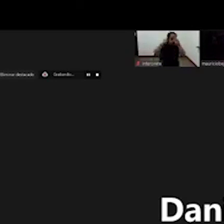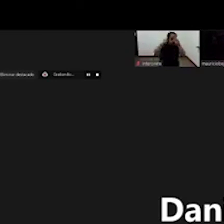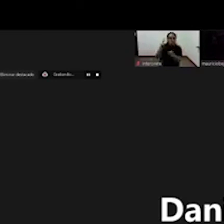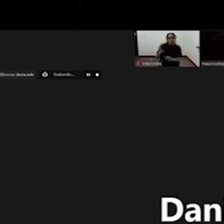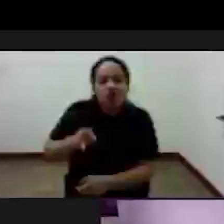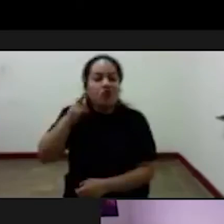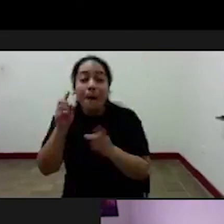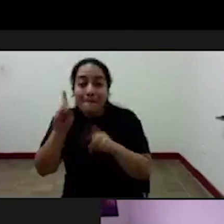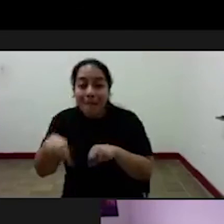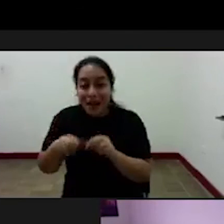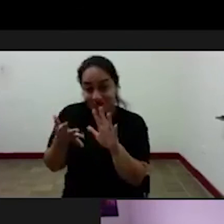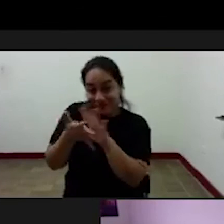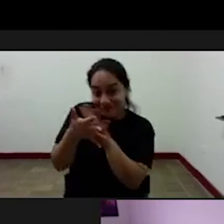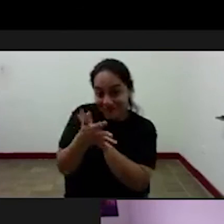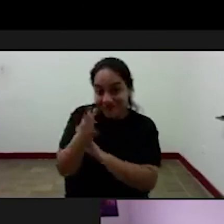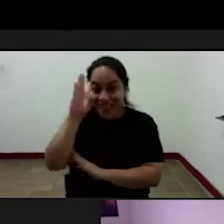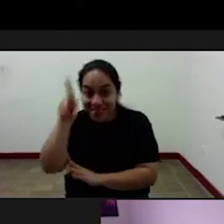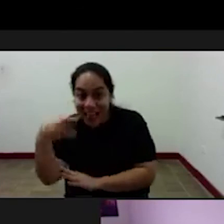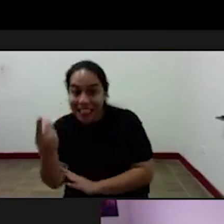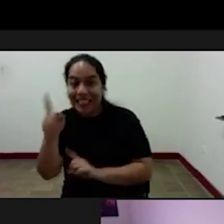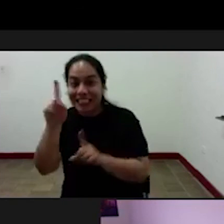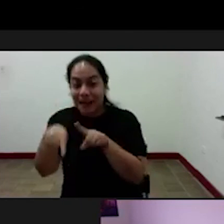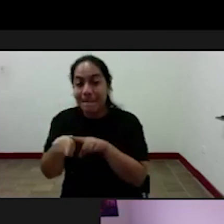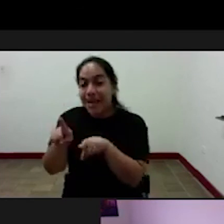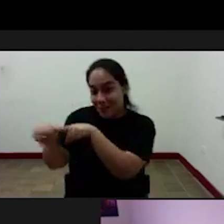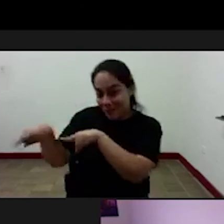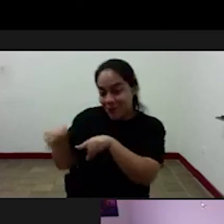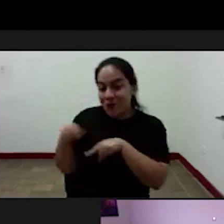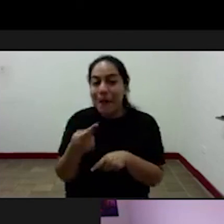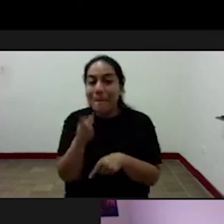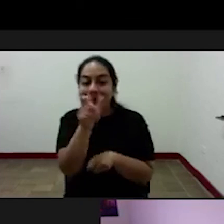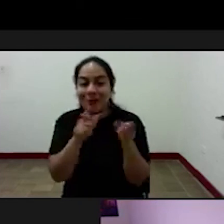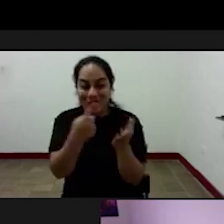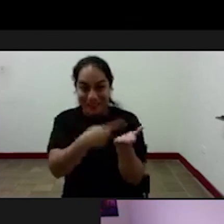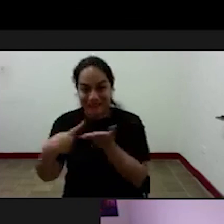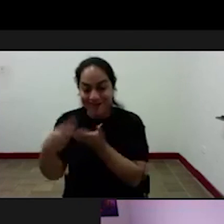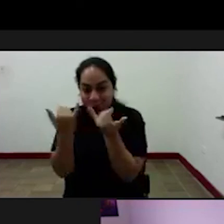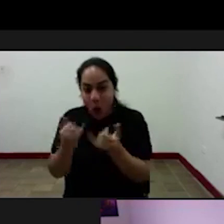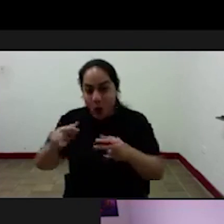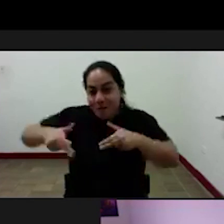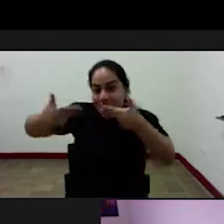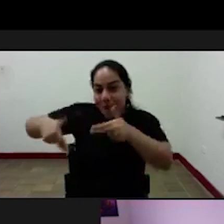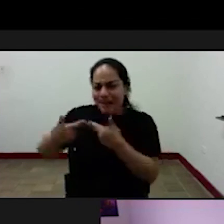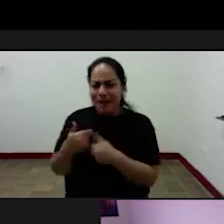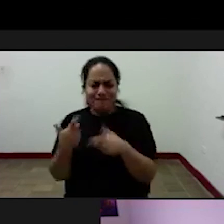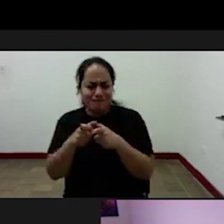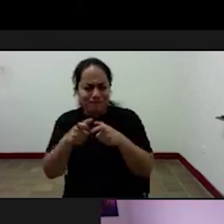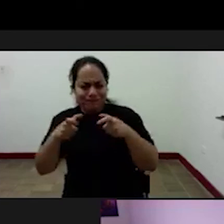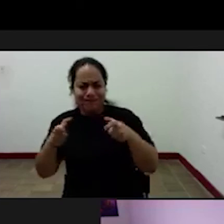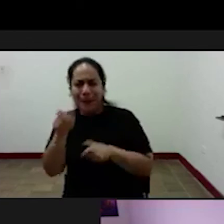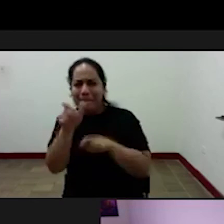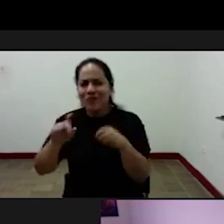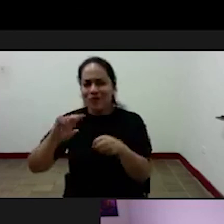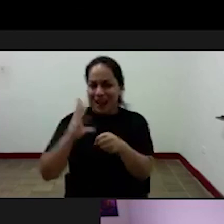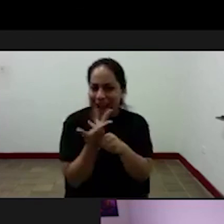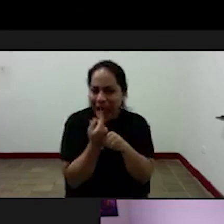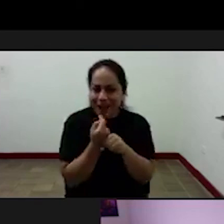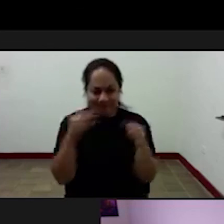comentarle a Daniela y a los compañeros de la charla que cada vez hay más artistas sonoros